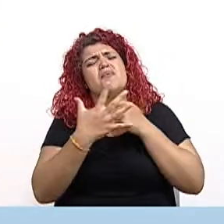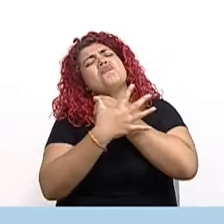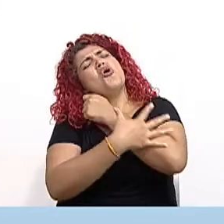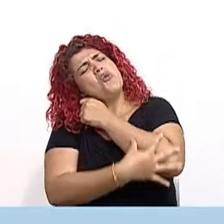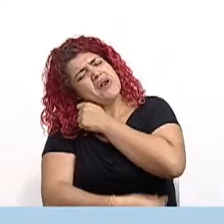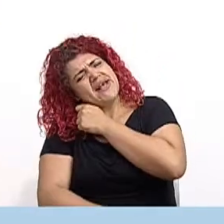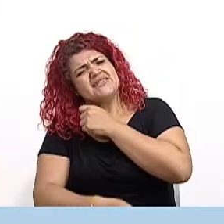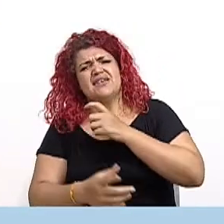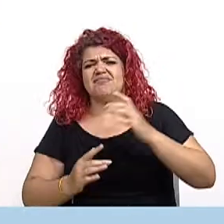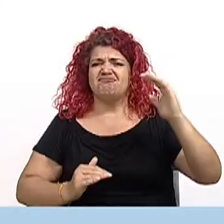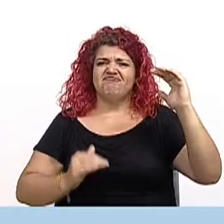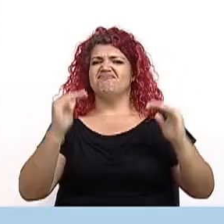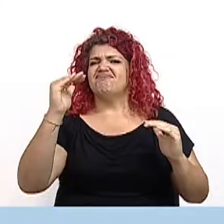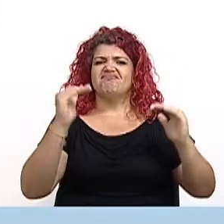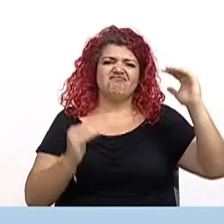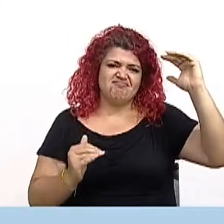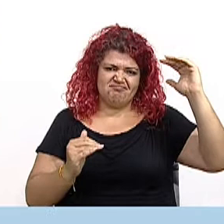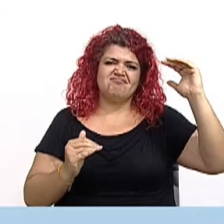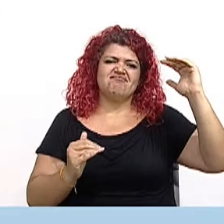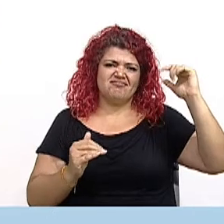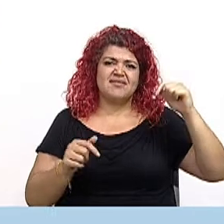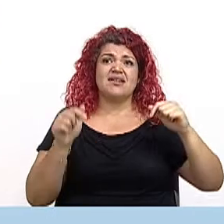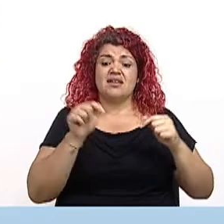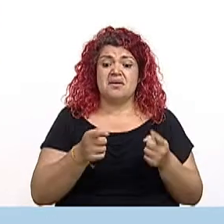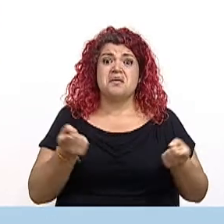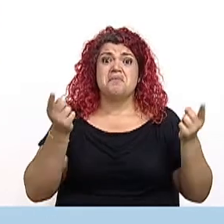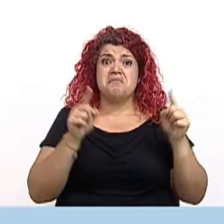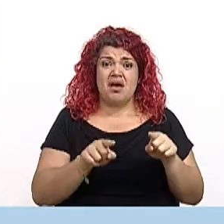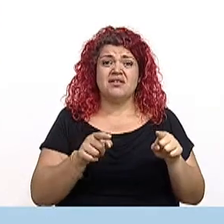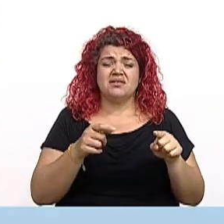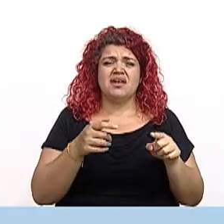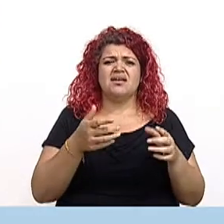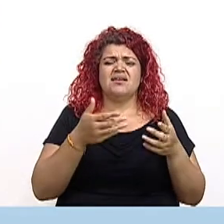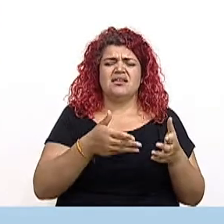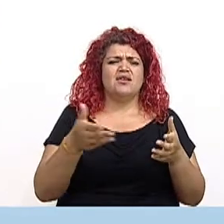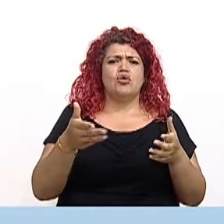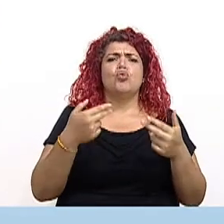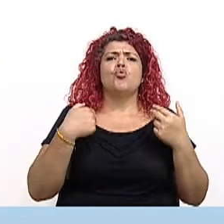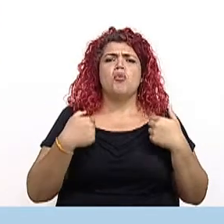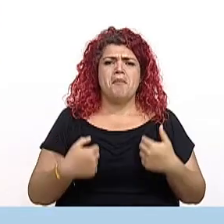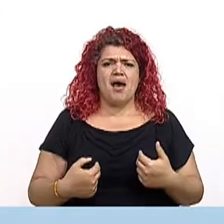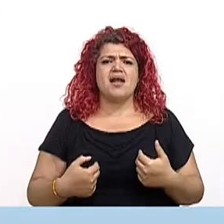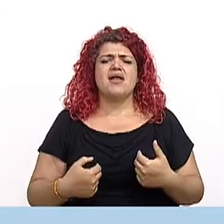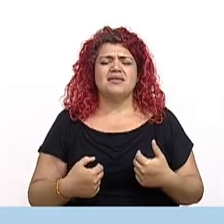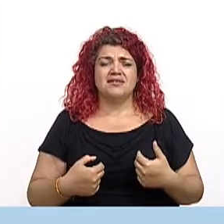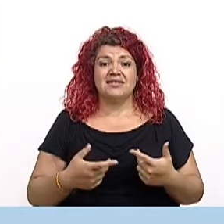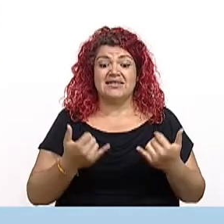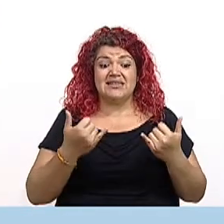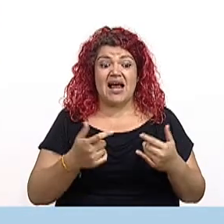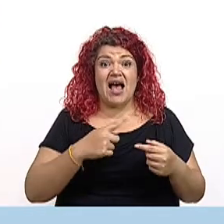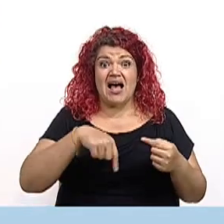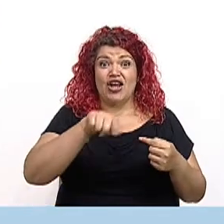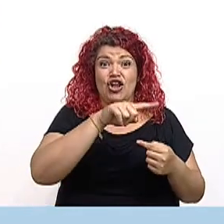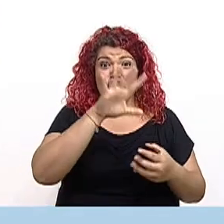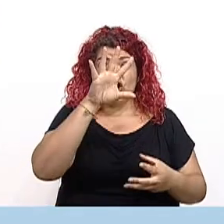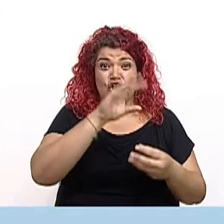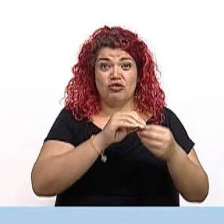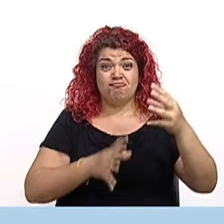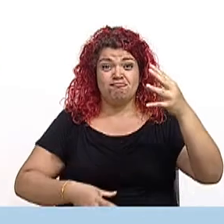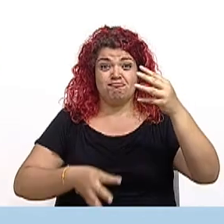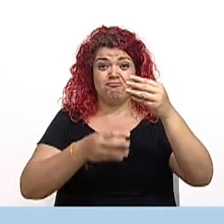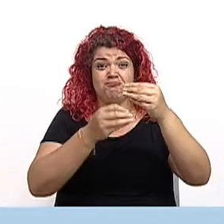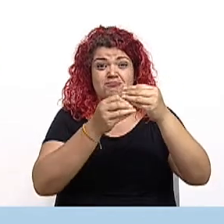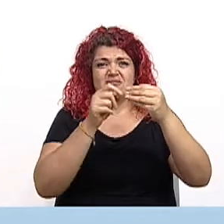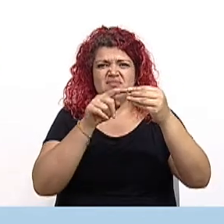la desigualdad. Son consecuencias que podríamos clasificar como humanas. A esto debemos agregar las